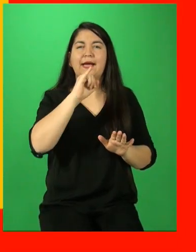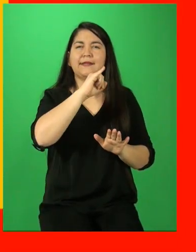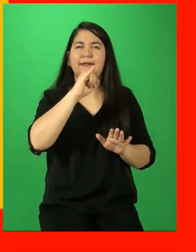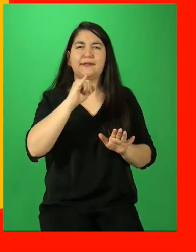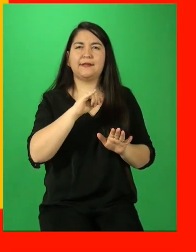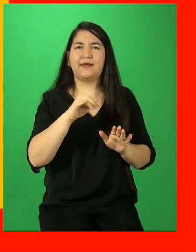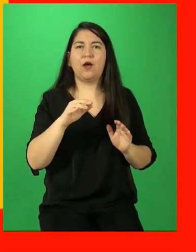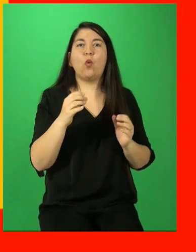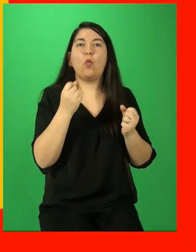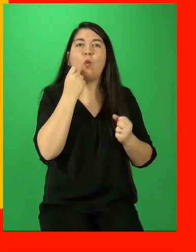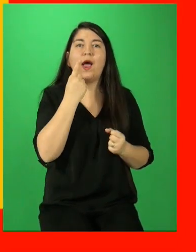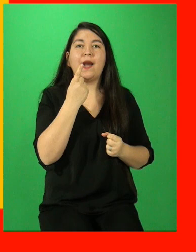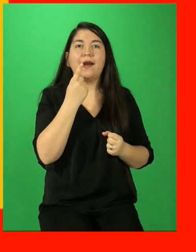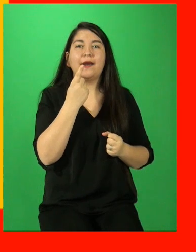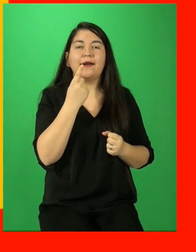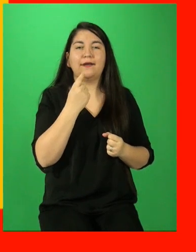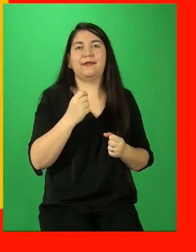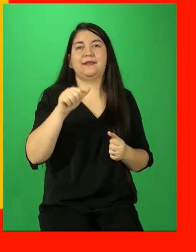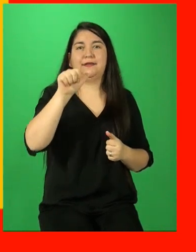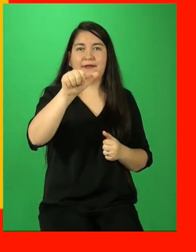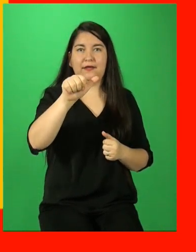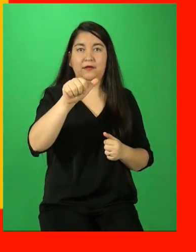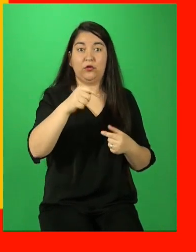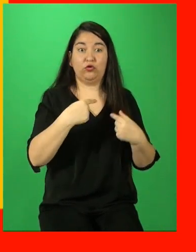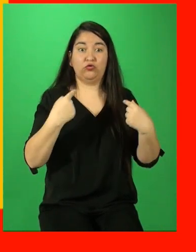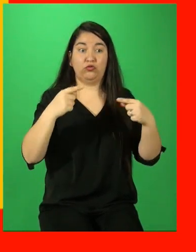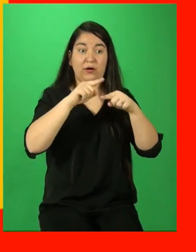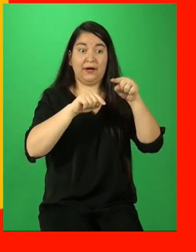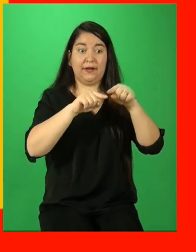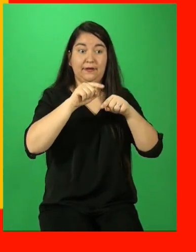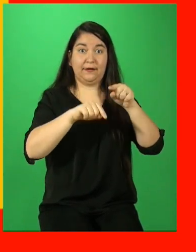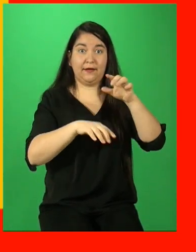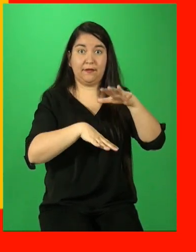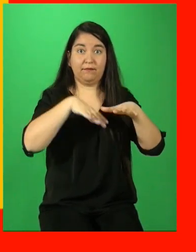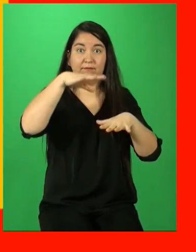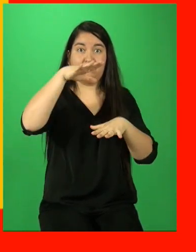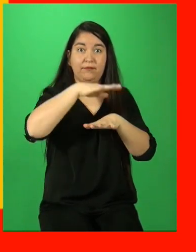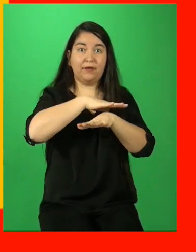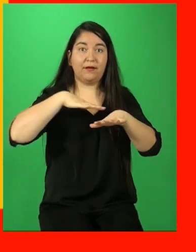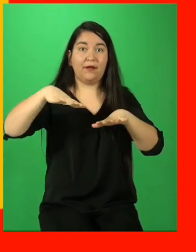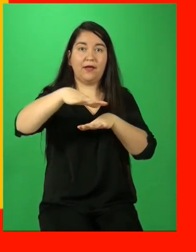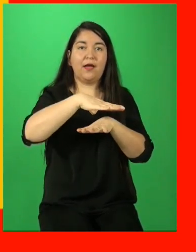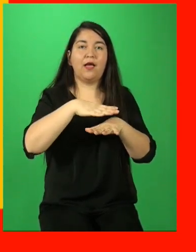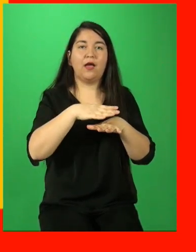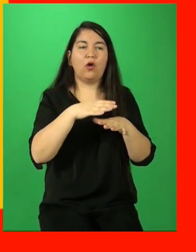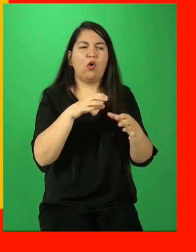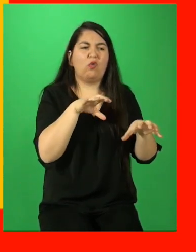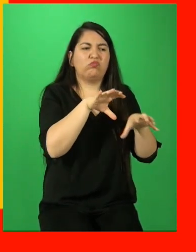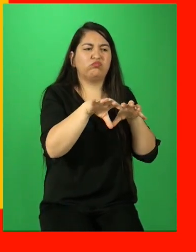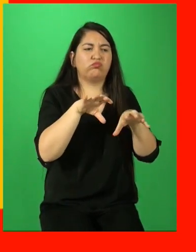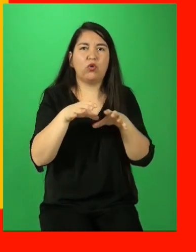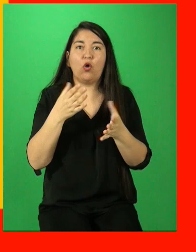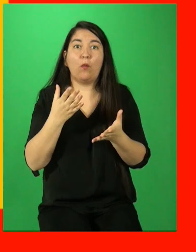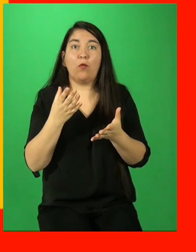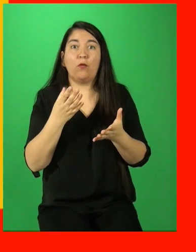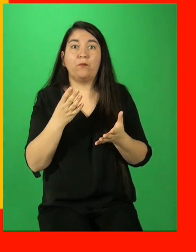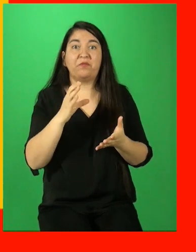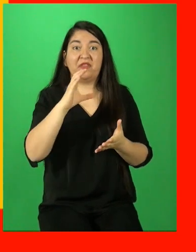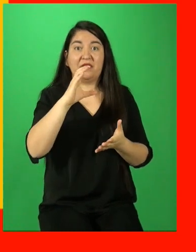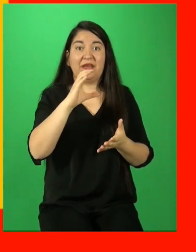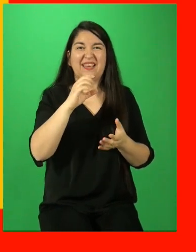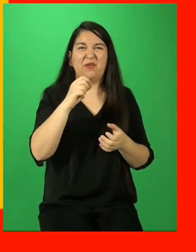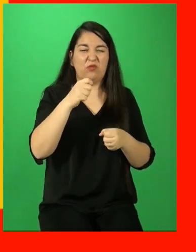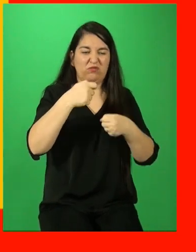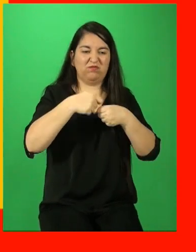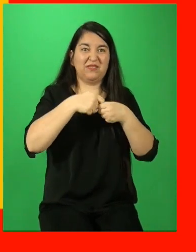6 y nosotros en la superficie terrestre lo podemos encontrar de variadas formas como carbón mineral